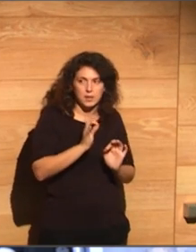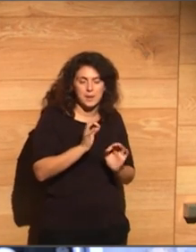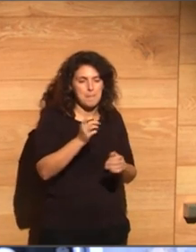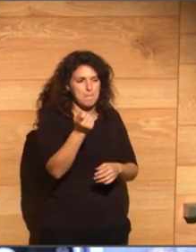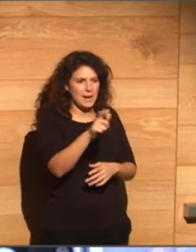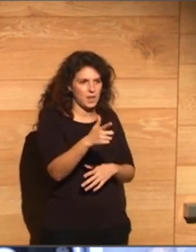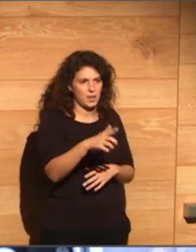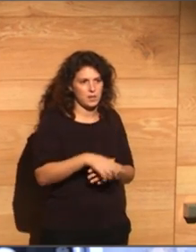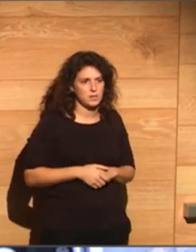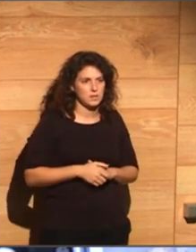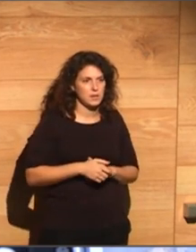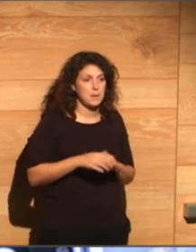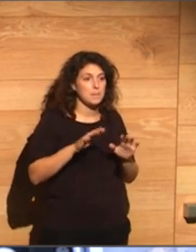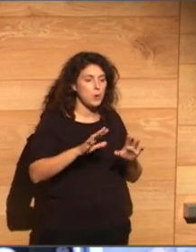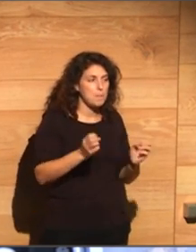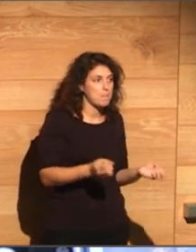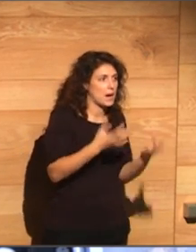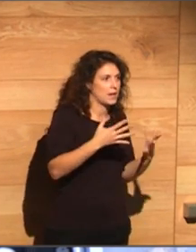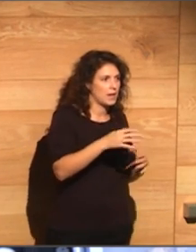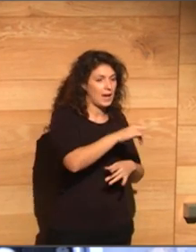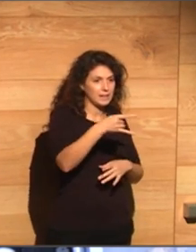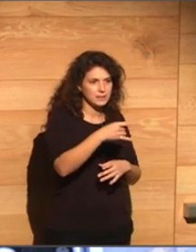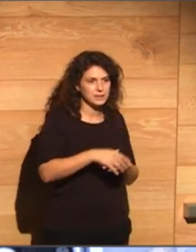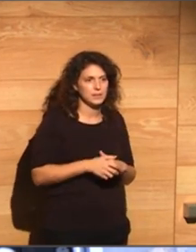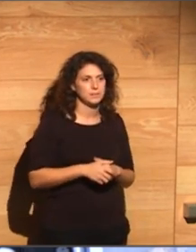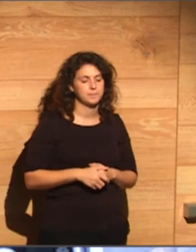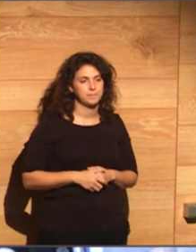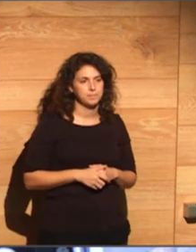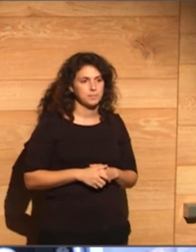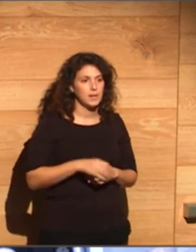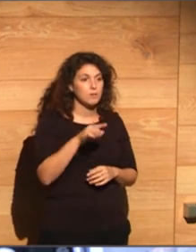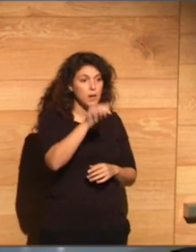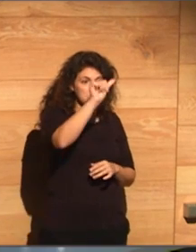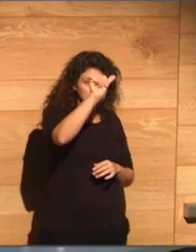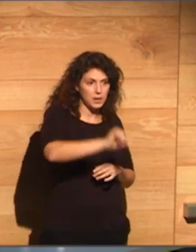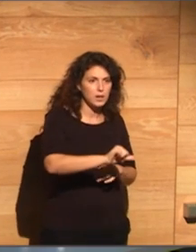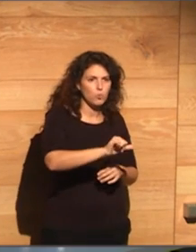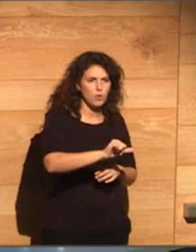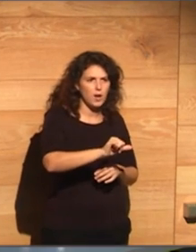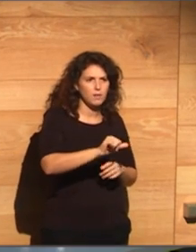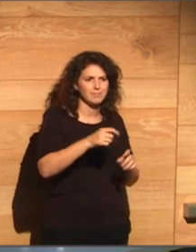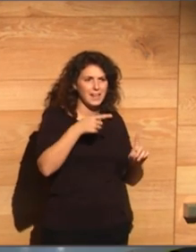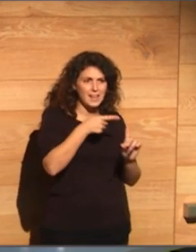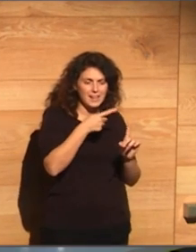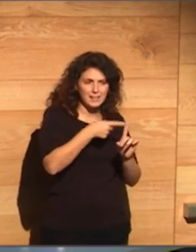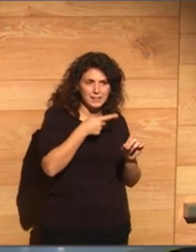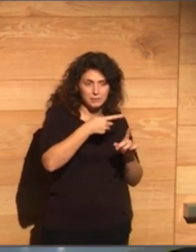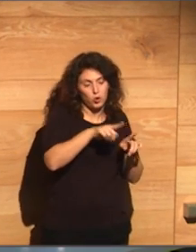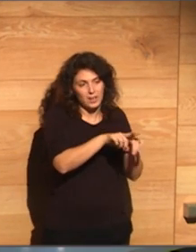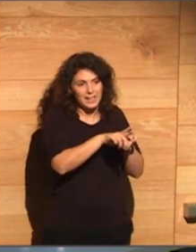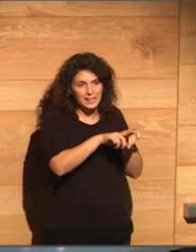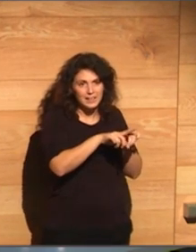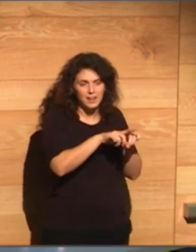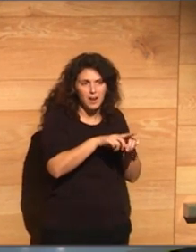pero esa magia extra, esa inspiración extra, llega o no llega. Es una película, de hecho, que machacó la crítica. La crítica habló de